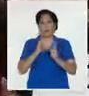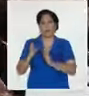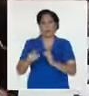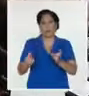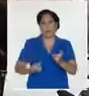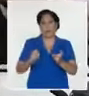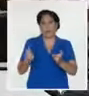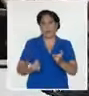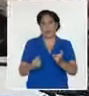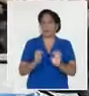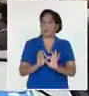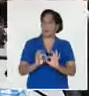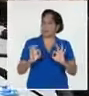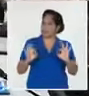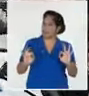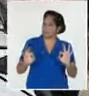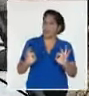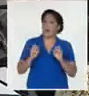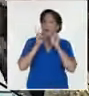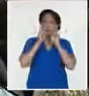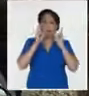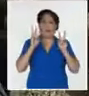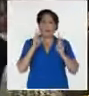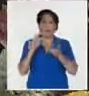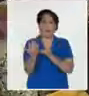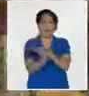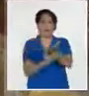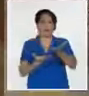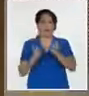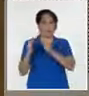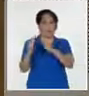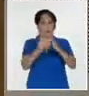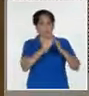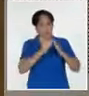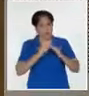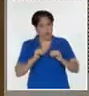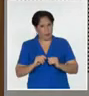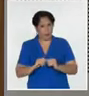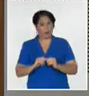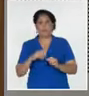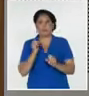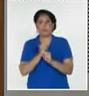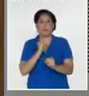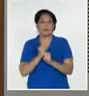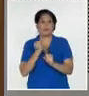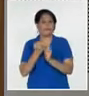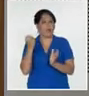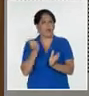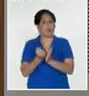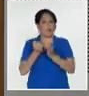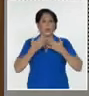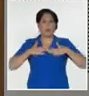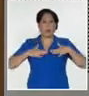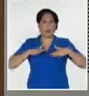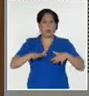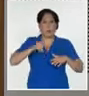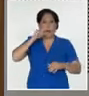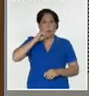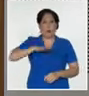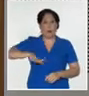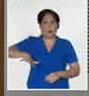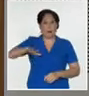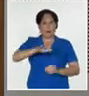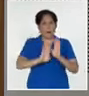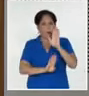la decencia, por la vida en armonía en nuestras comunidades, el empeño para garantizar la tranquilidad, el avance y